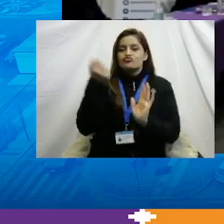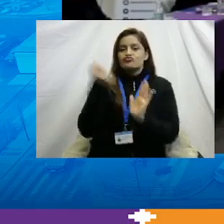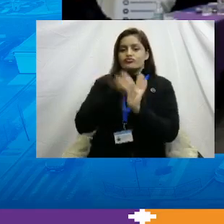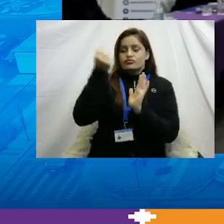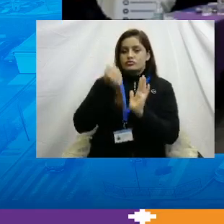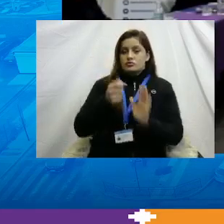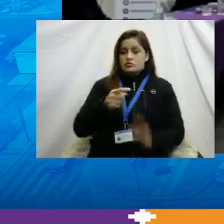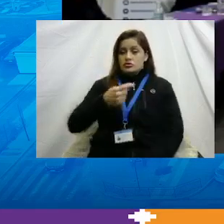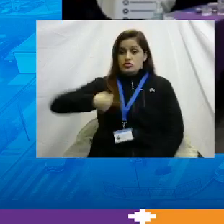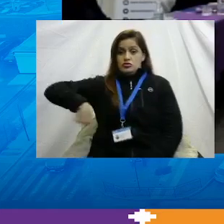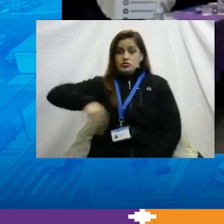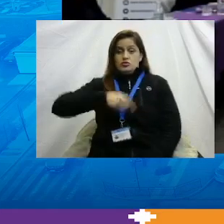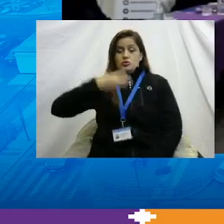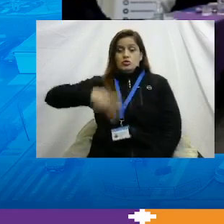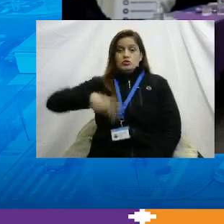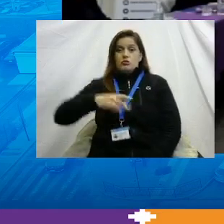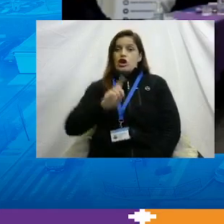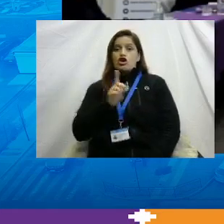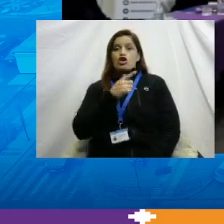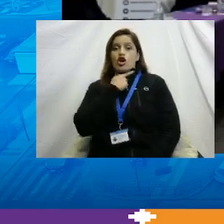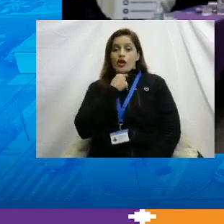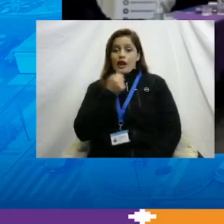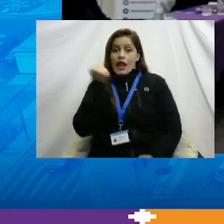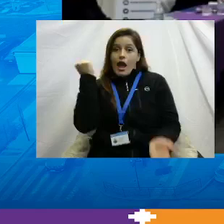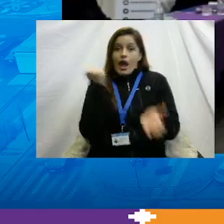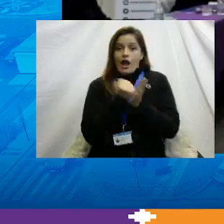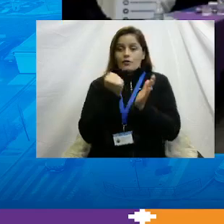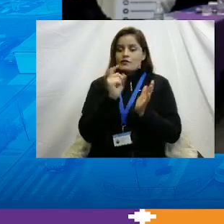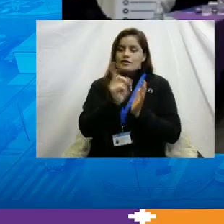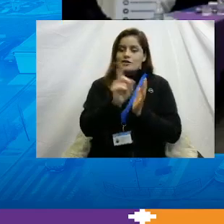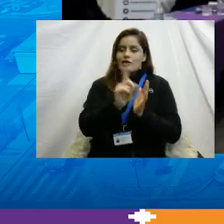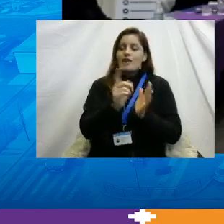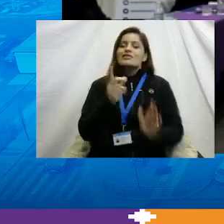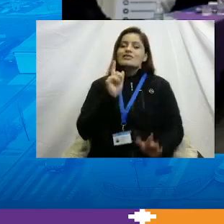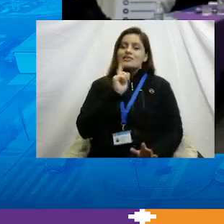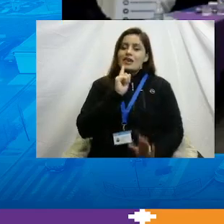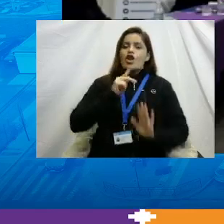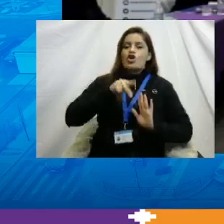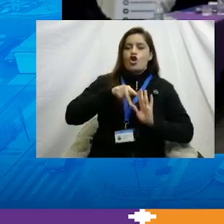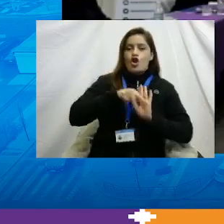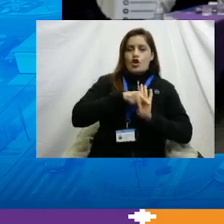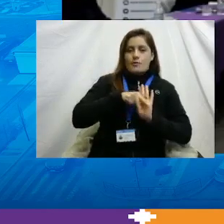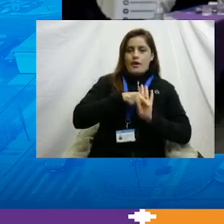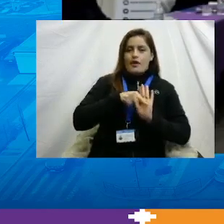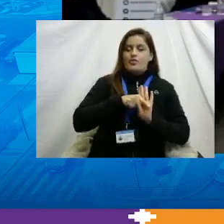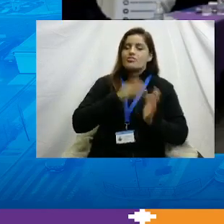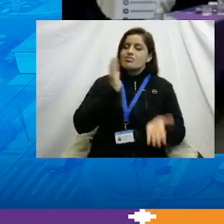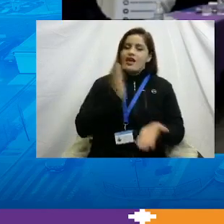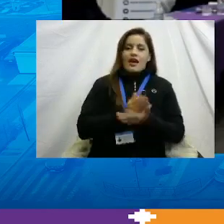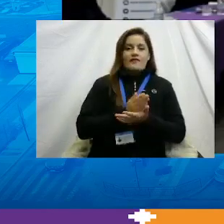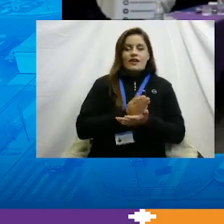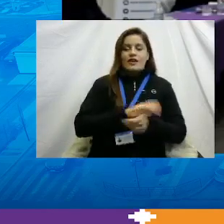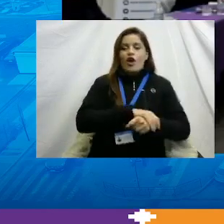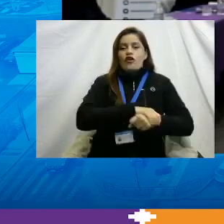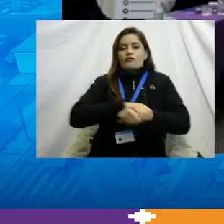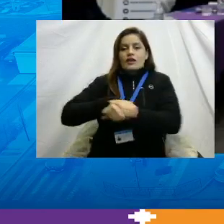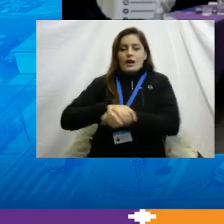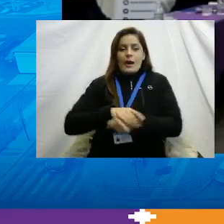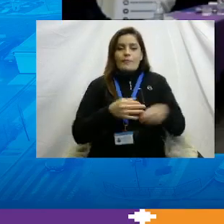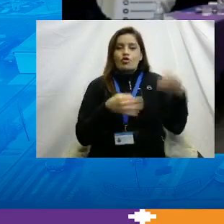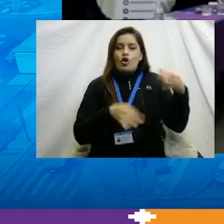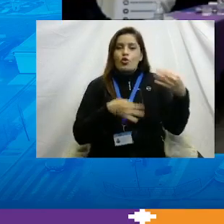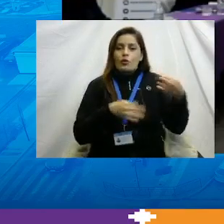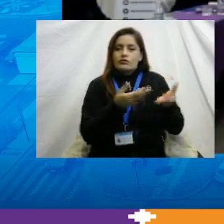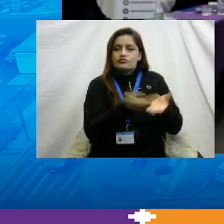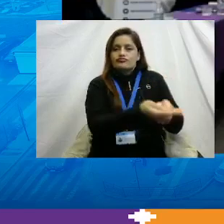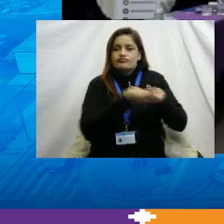porque nosotros como municipio no queramos hacer la recepción, o sea, hay normas que a nosotros nos obligan a solicitar varias documentaciones